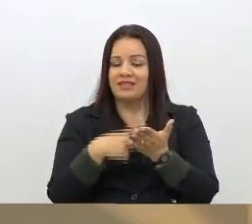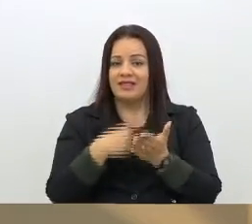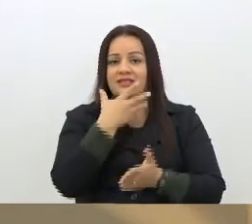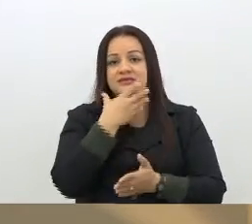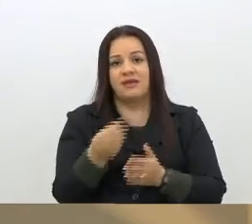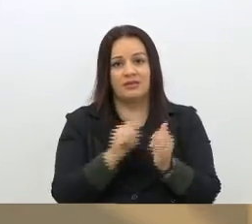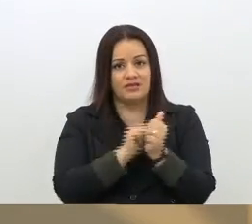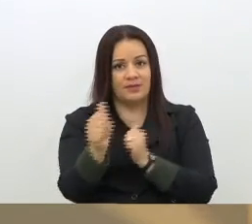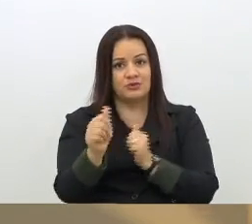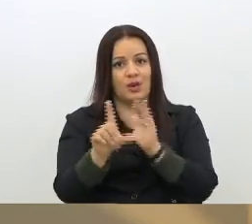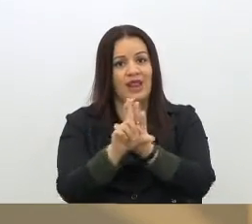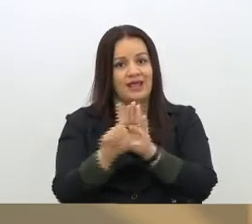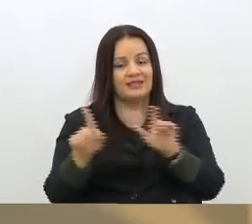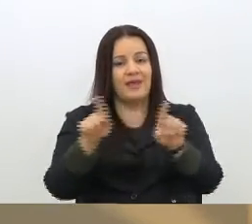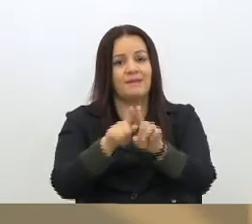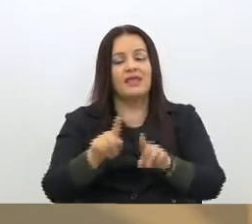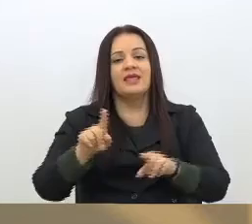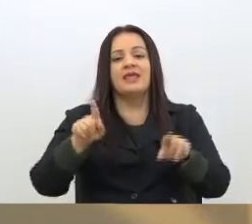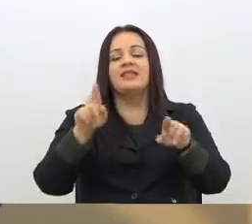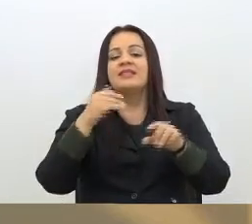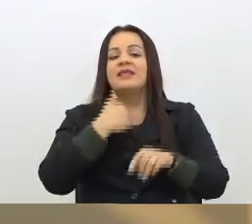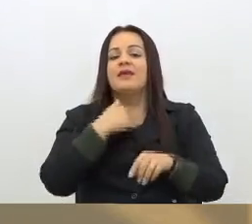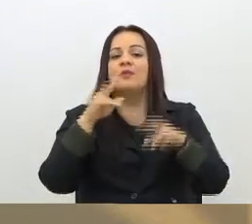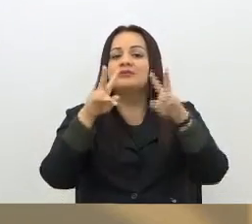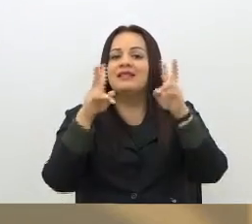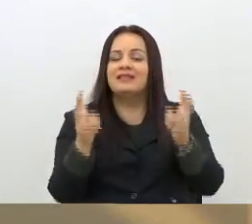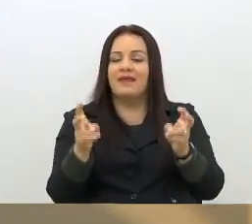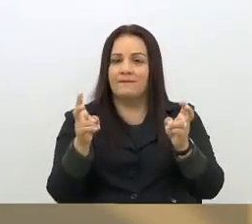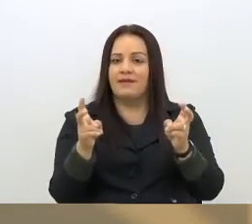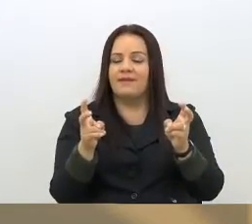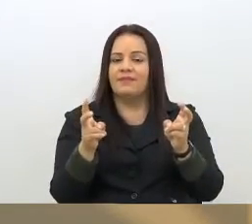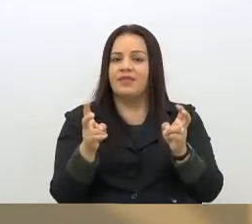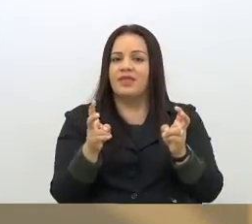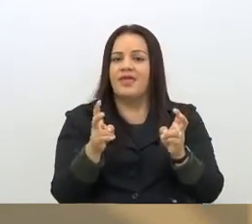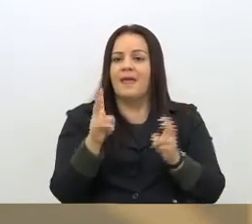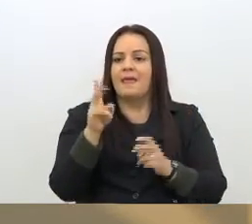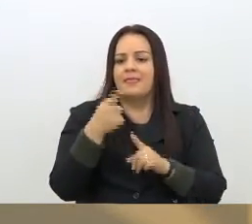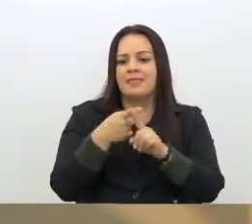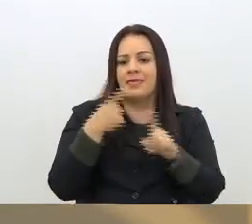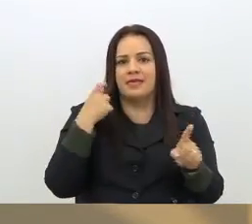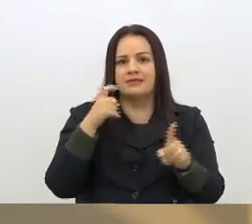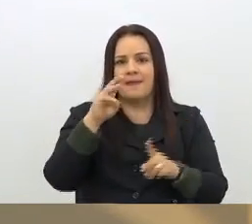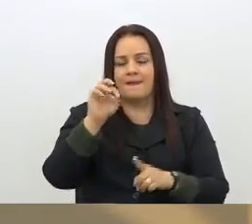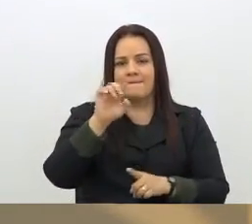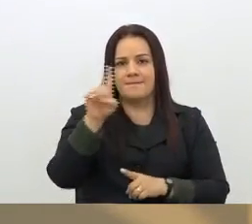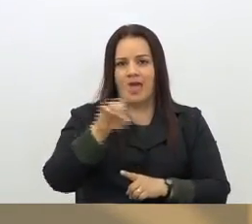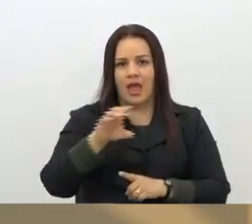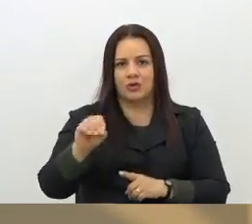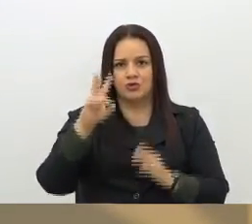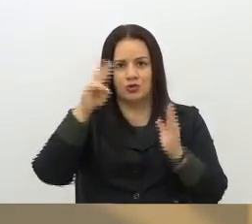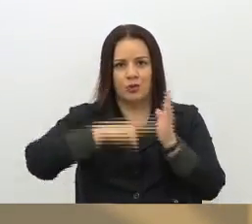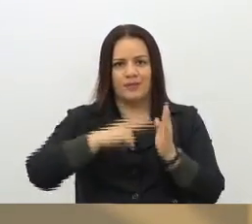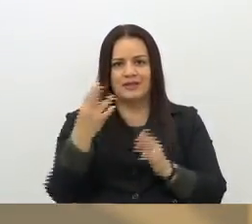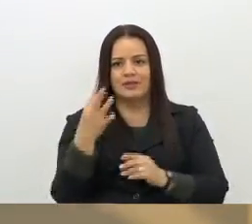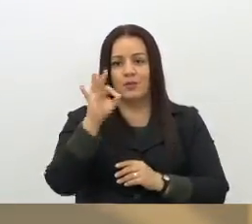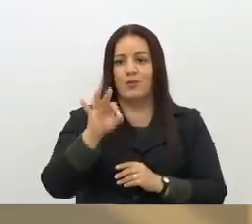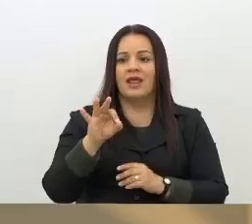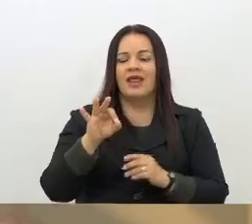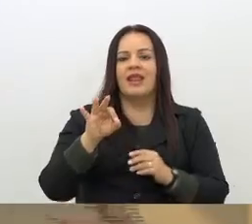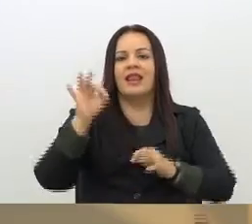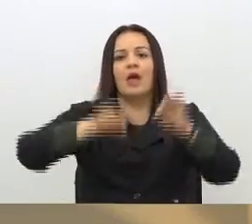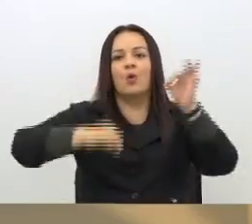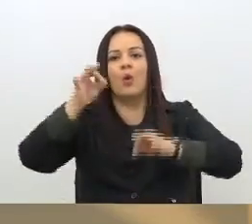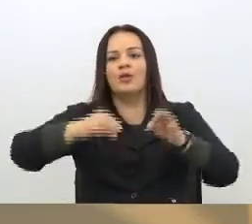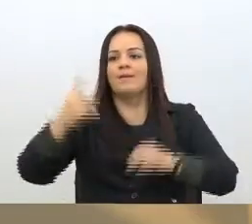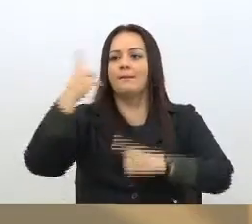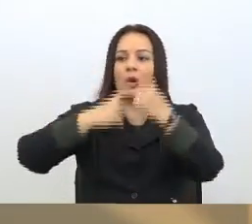también teníamos el tema de que desde marzo del 2019 ya la Corte había dicho, esta es la pregunta que usted me está haciendo, y discúlpeme que le